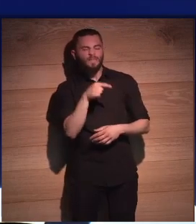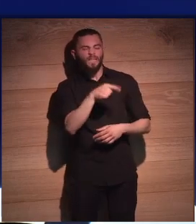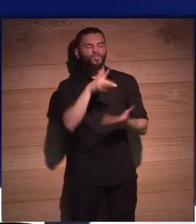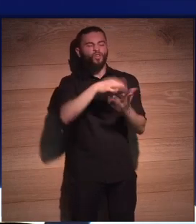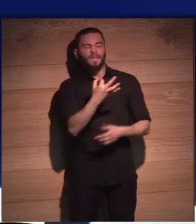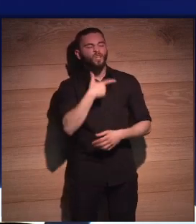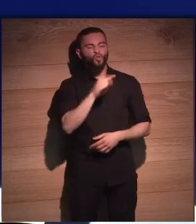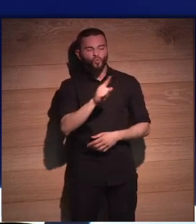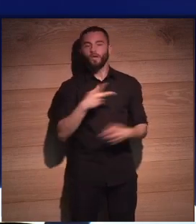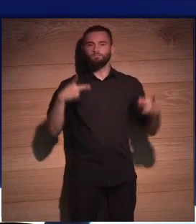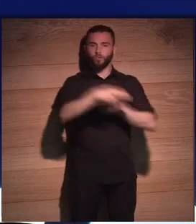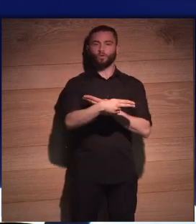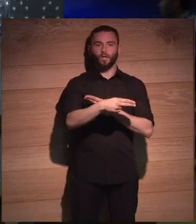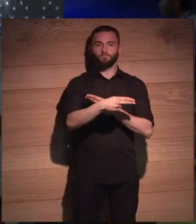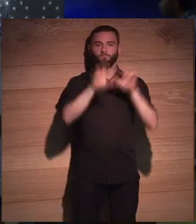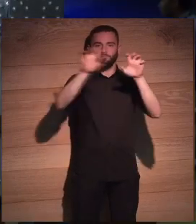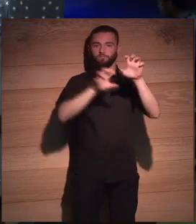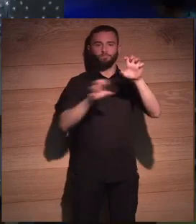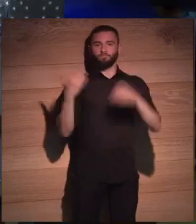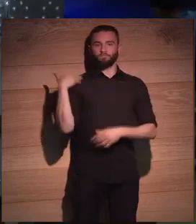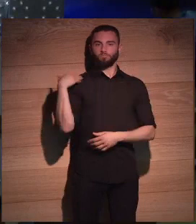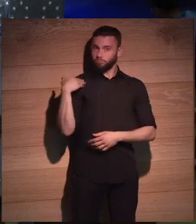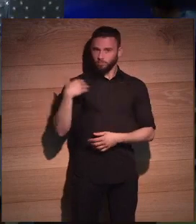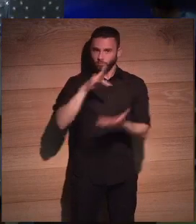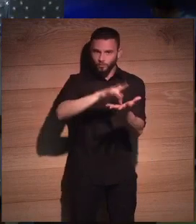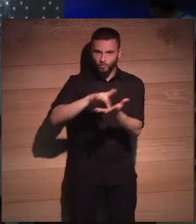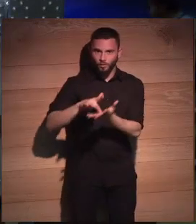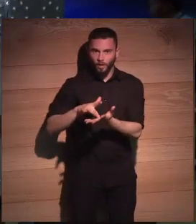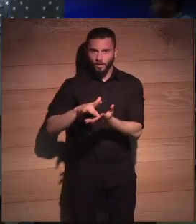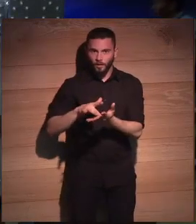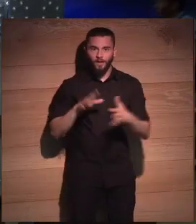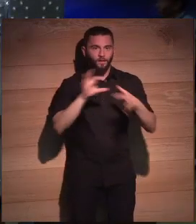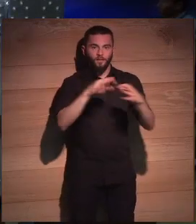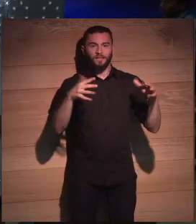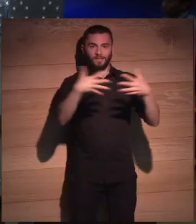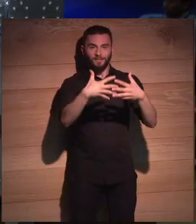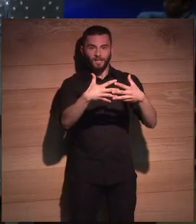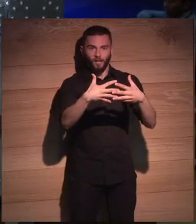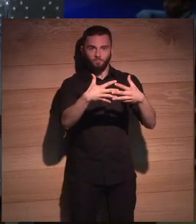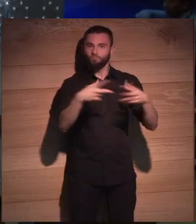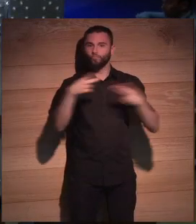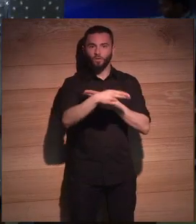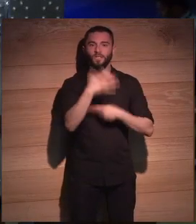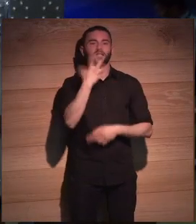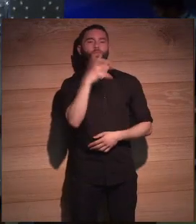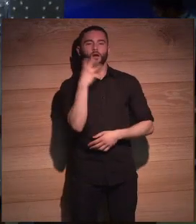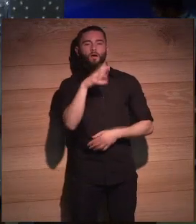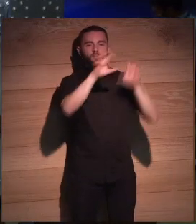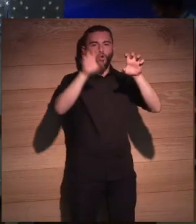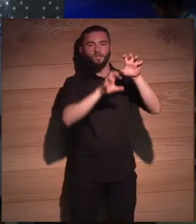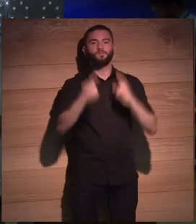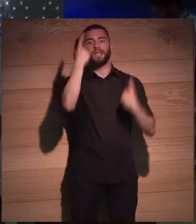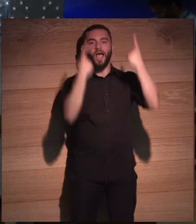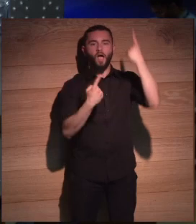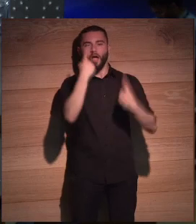Lo hemos visto recientemente en varios países. A veces se cortan secciones de Internet. Cuando, por ejemplo, hay protestas en determinados países, habéis visto que